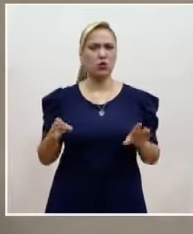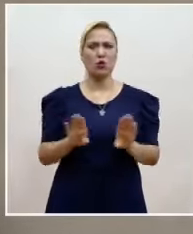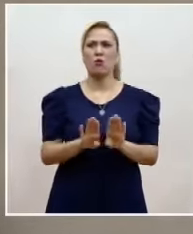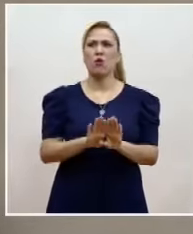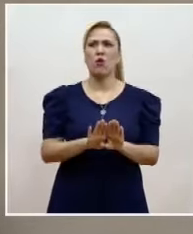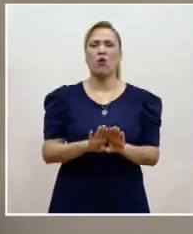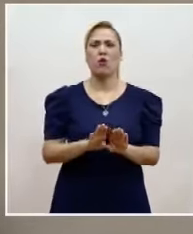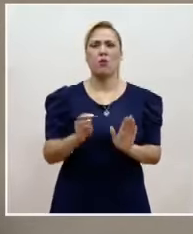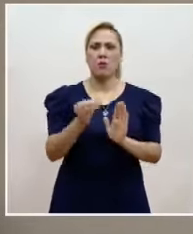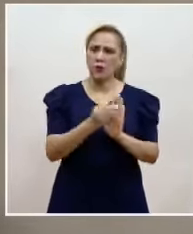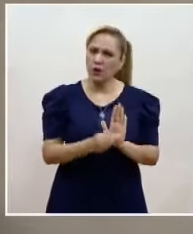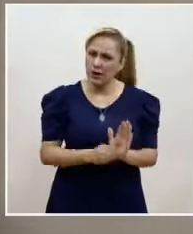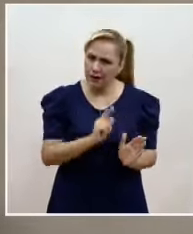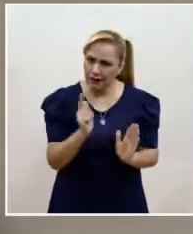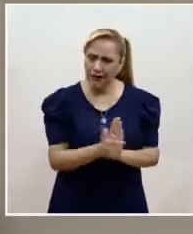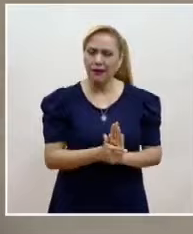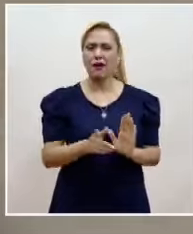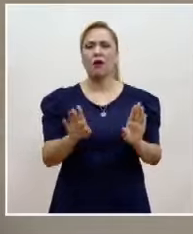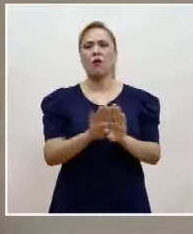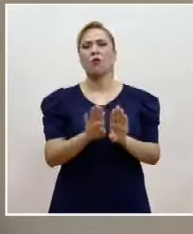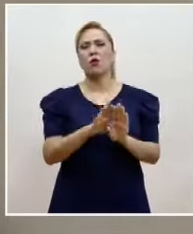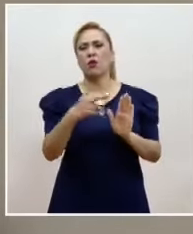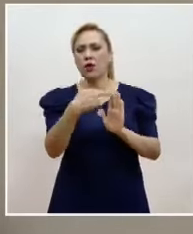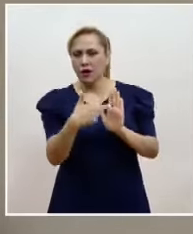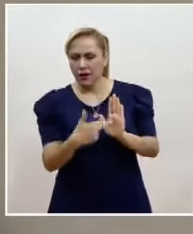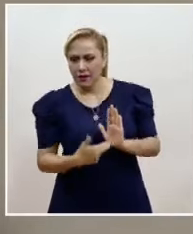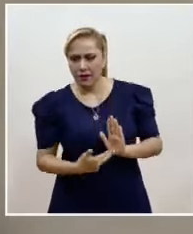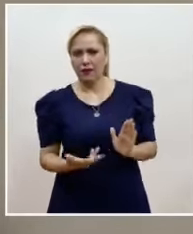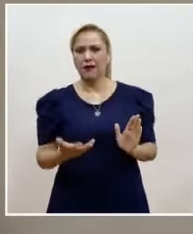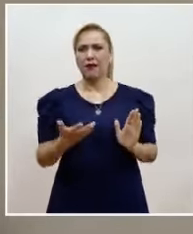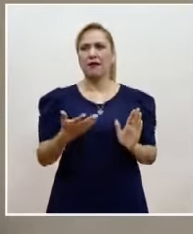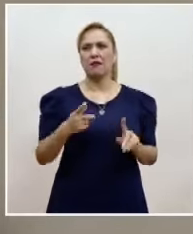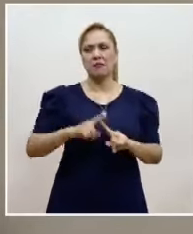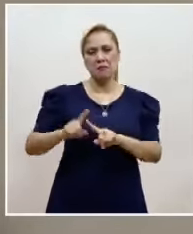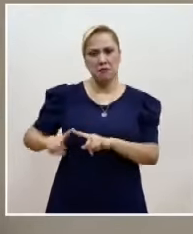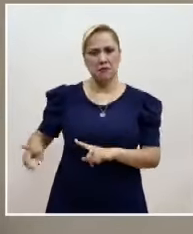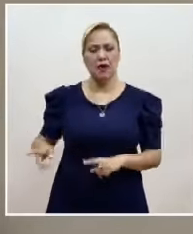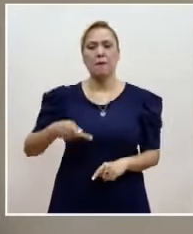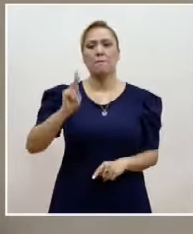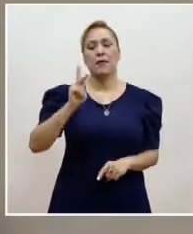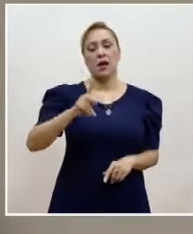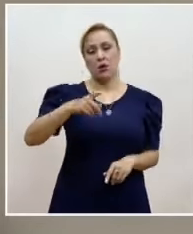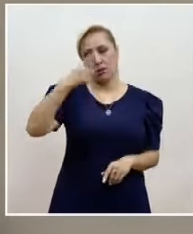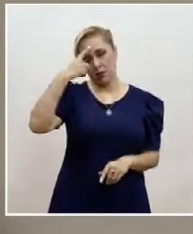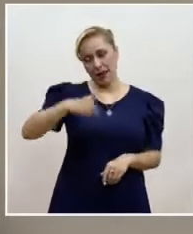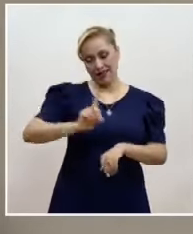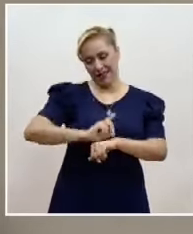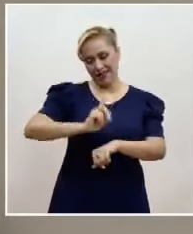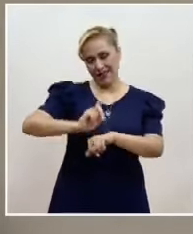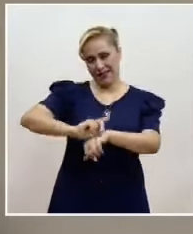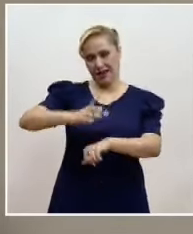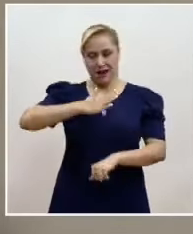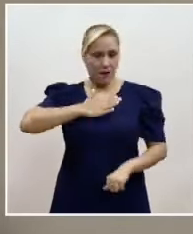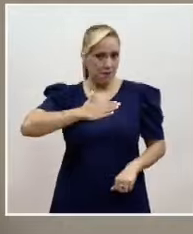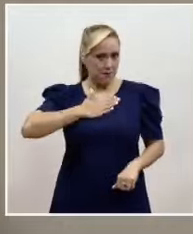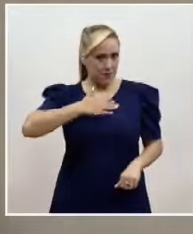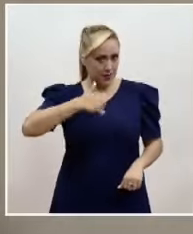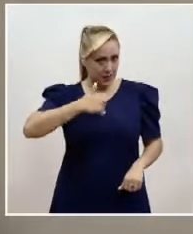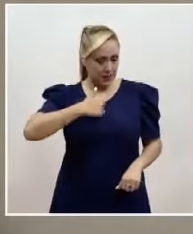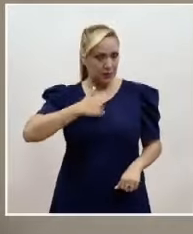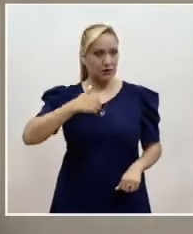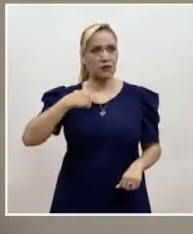para cómo generar mecanismos. Pero en la práctica, a mí, Laura, o sea, desde IO Justice, lo